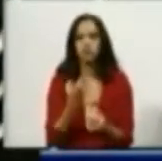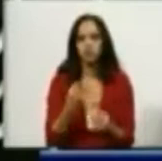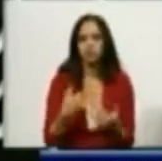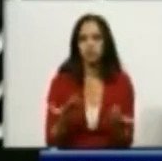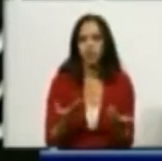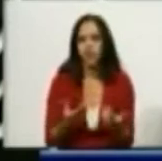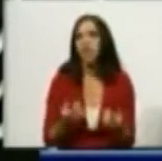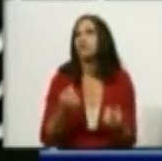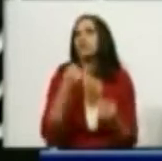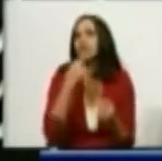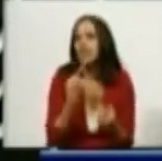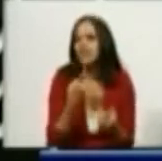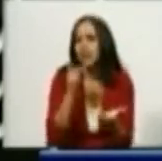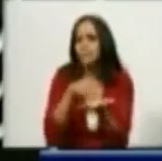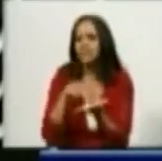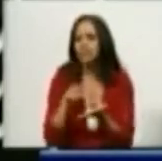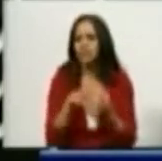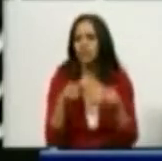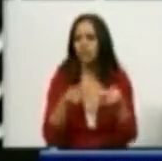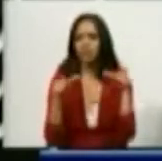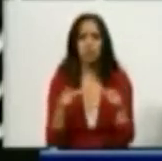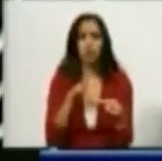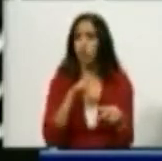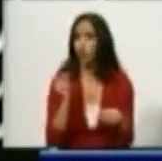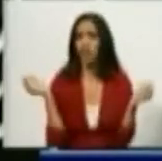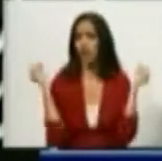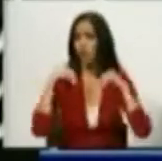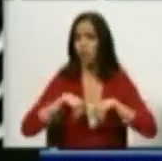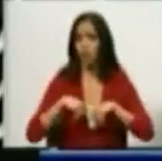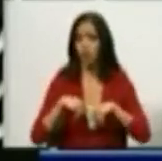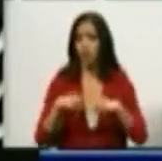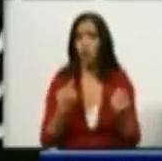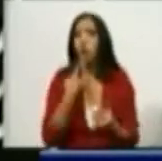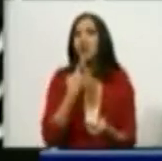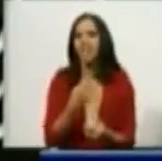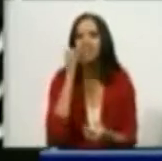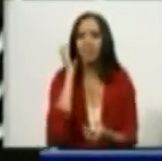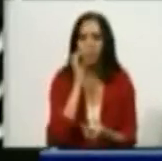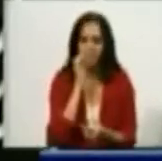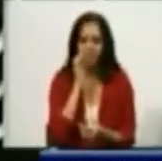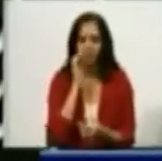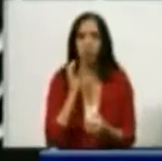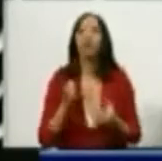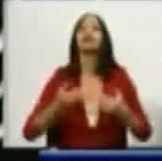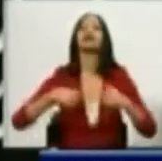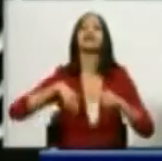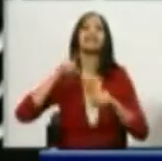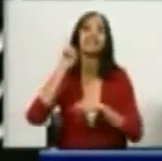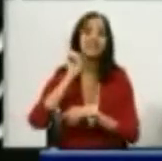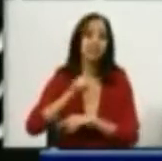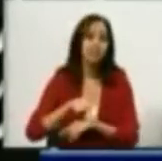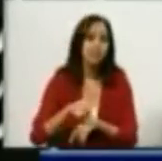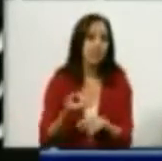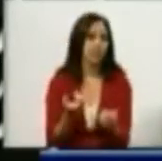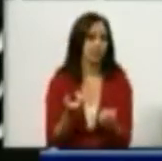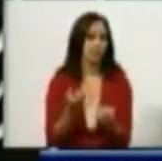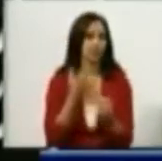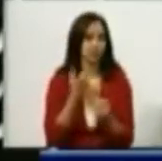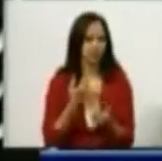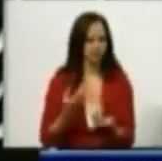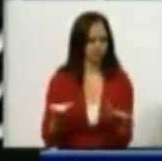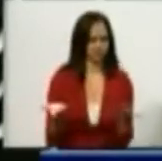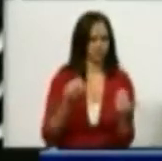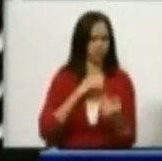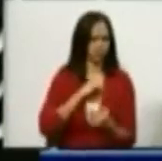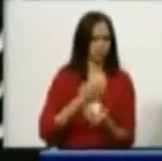quienes estuvieron presentes en ese evento y no están de acuerdo con lo que ha dicho Enrique capriles y desconozcan que